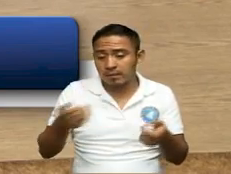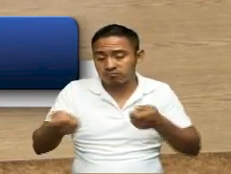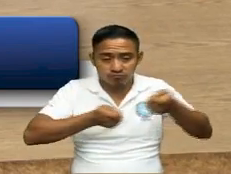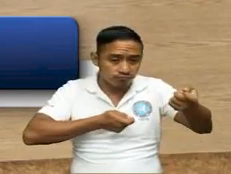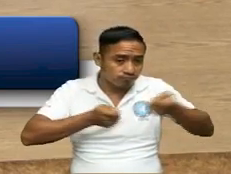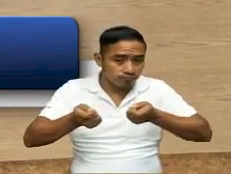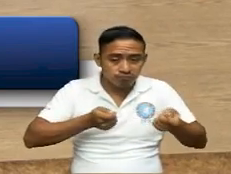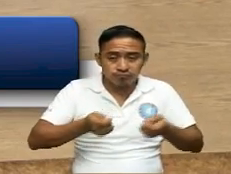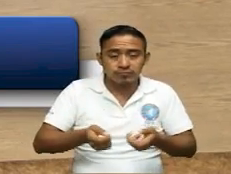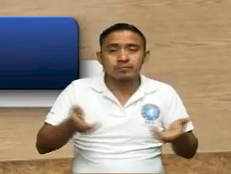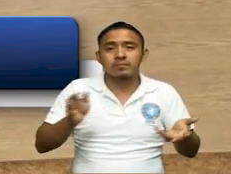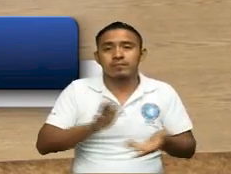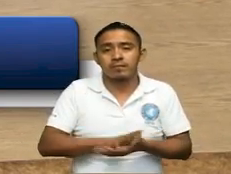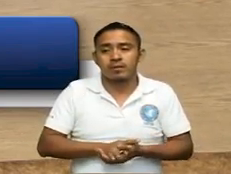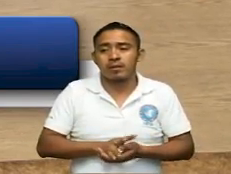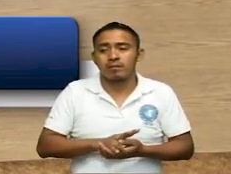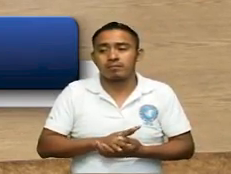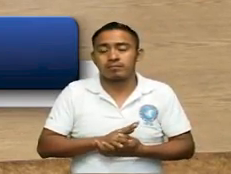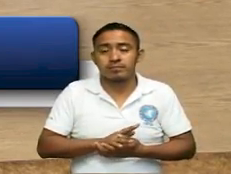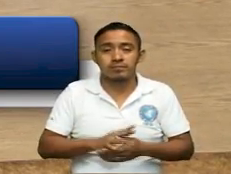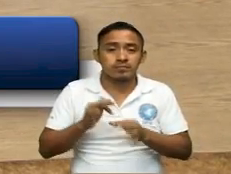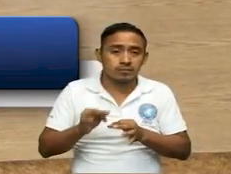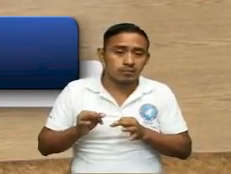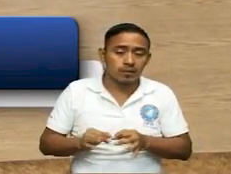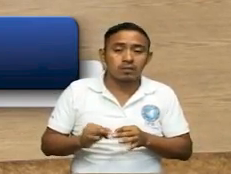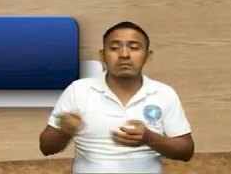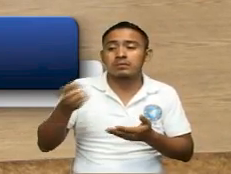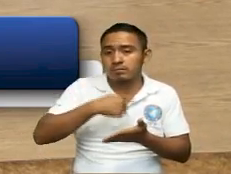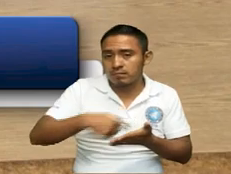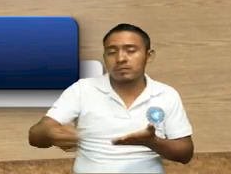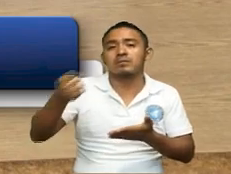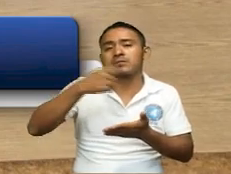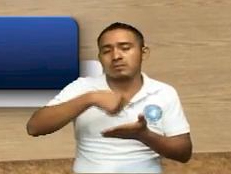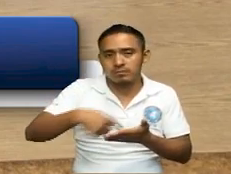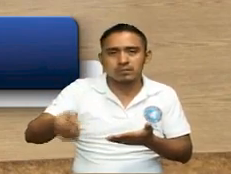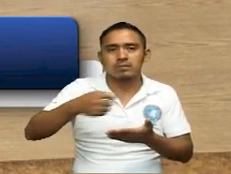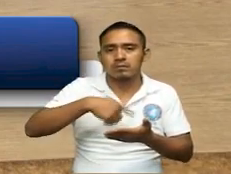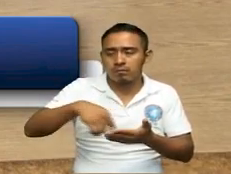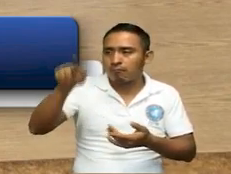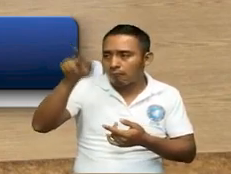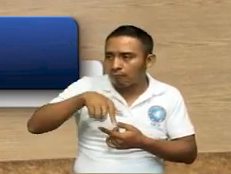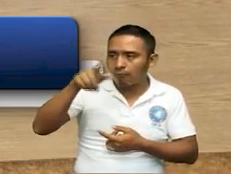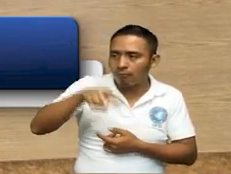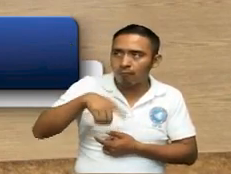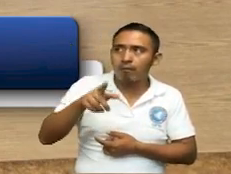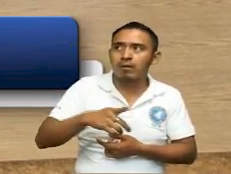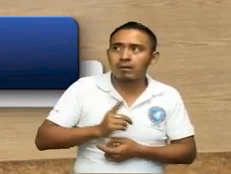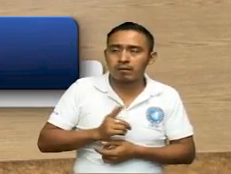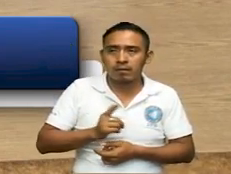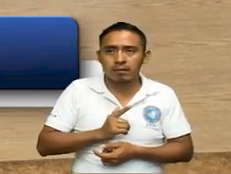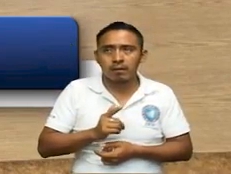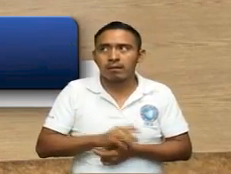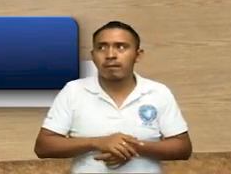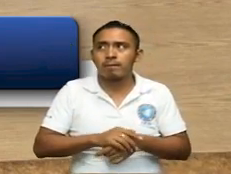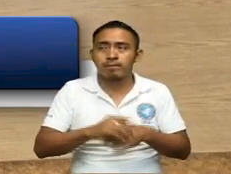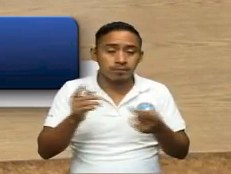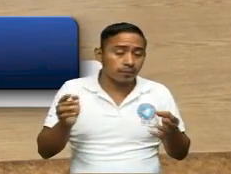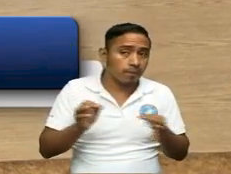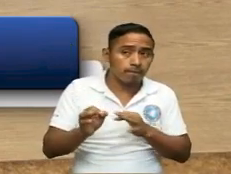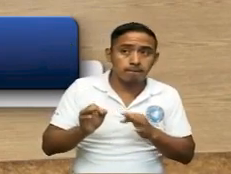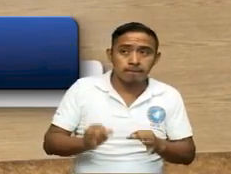¿ya? Aquí tenemos pacientes que vienen semanalmente, pacientes diabéticos vienen con infecciones no hongos, ¿ya? Vienen infecciones por hongos,